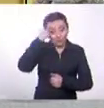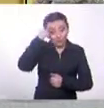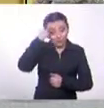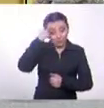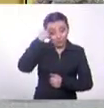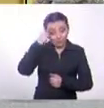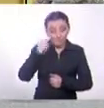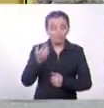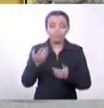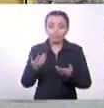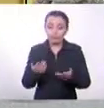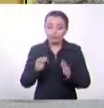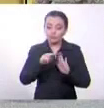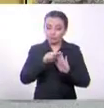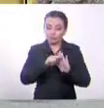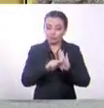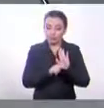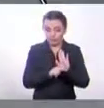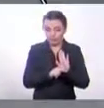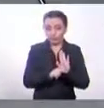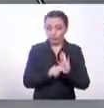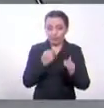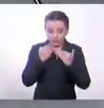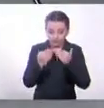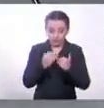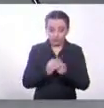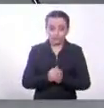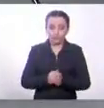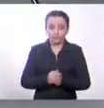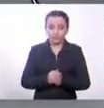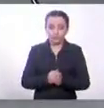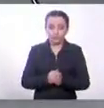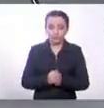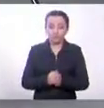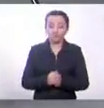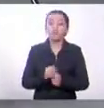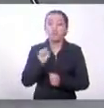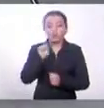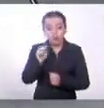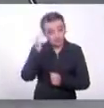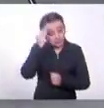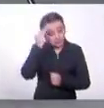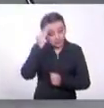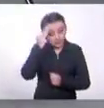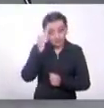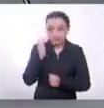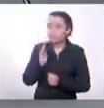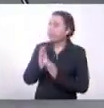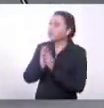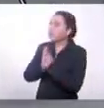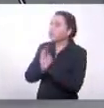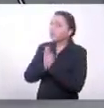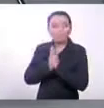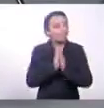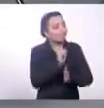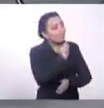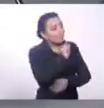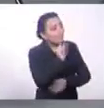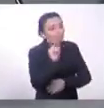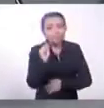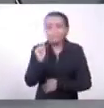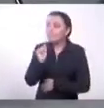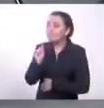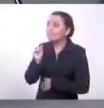normas. Exactamente. Amiguitos y amiguitas, las normas ya ustedes ya saben, pedirle a sus familiares que están en casa que guarden un poquito de